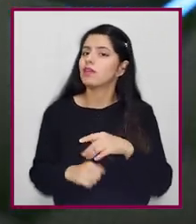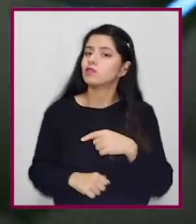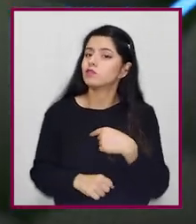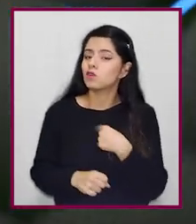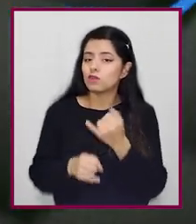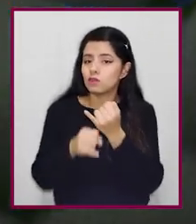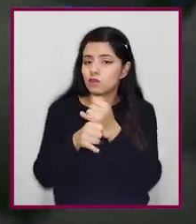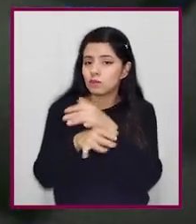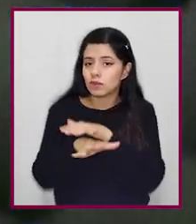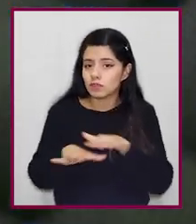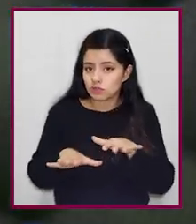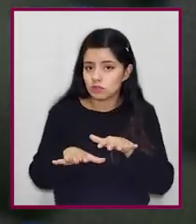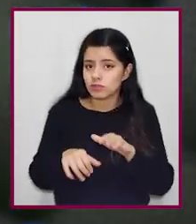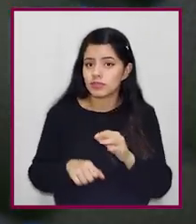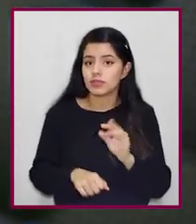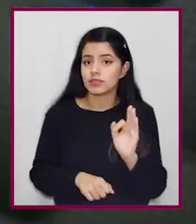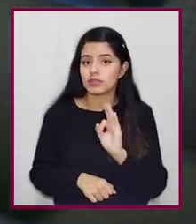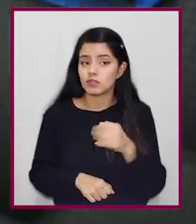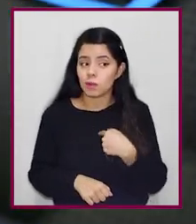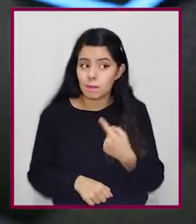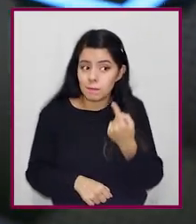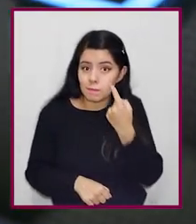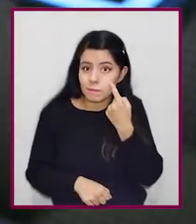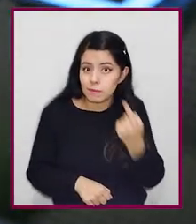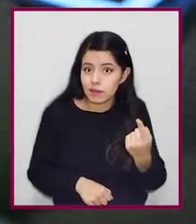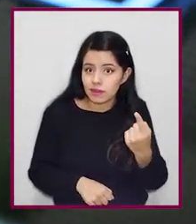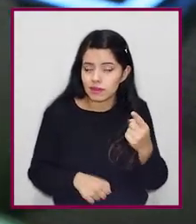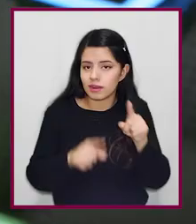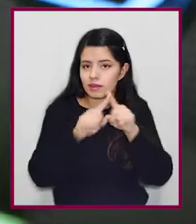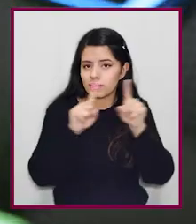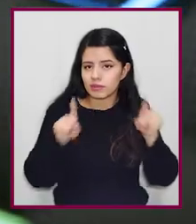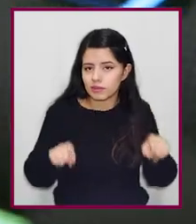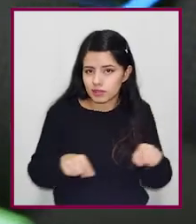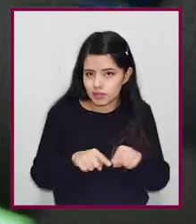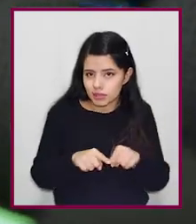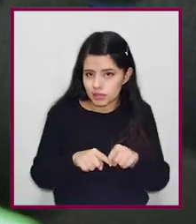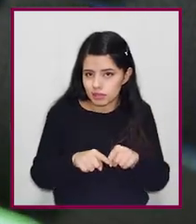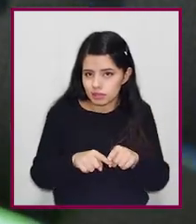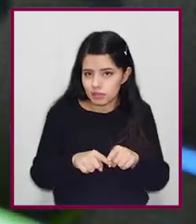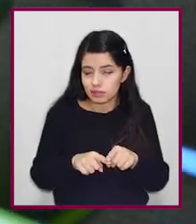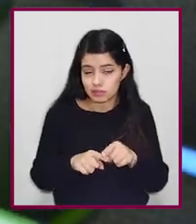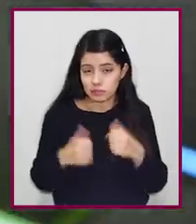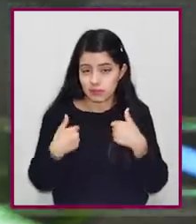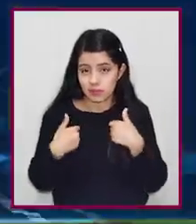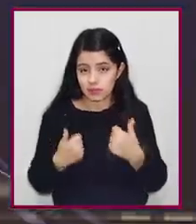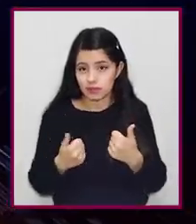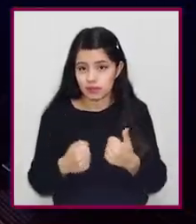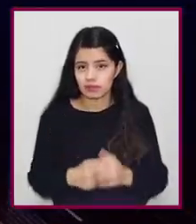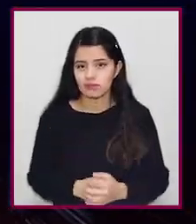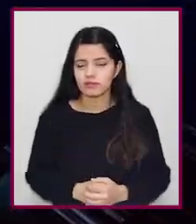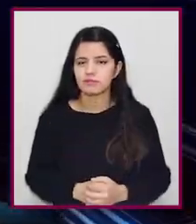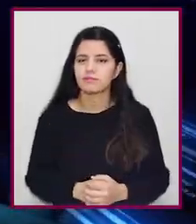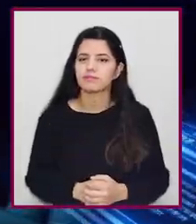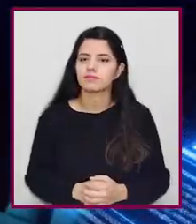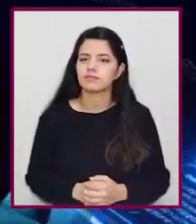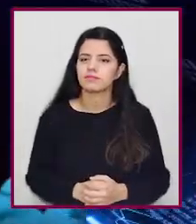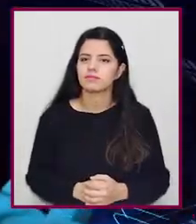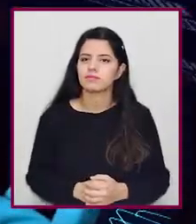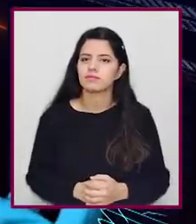información específica de algo que estoy viendo fuera de la pantalla? No sé si me estoy explicando de la forma efectiva.